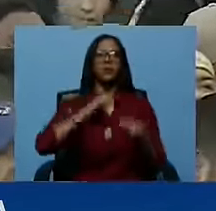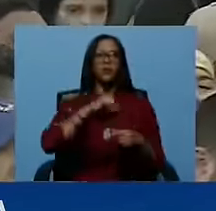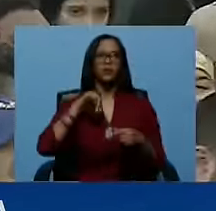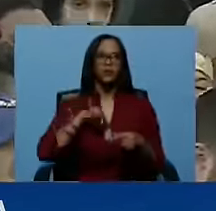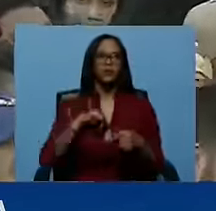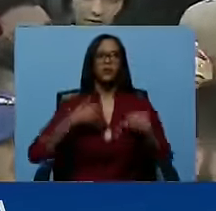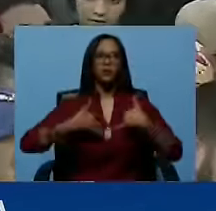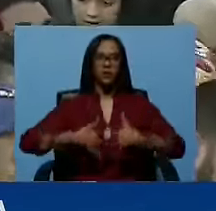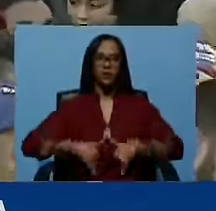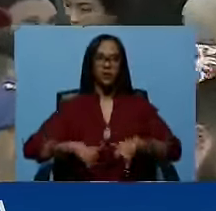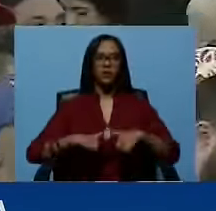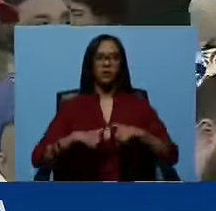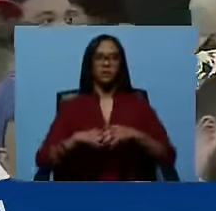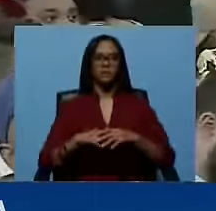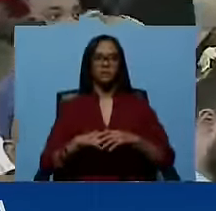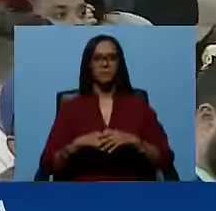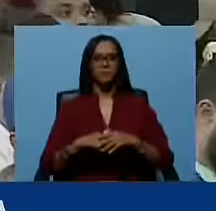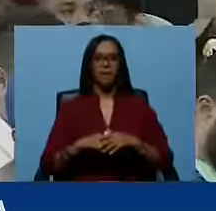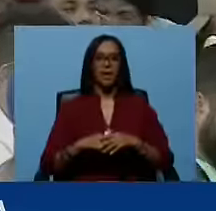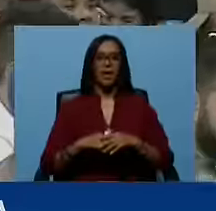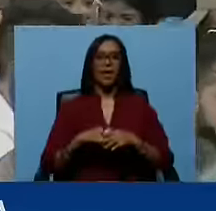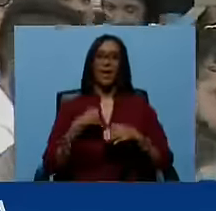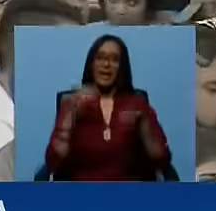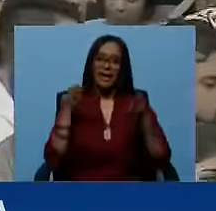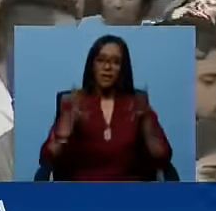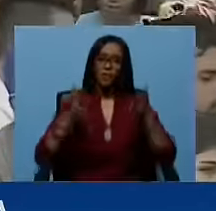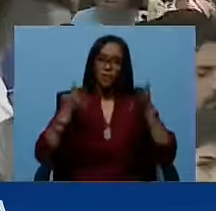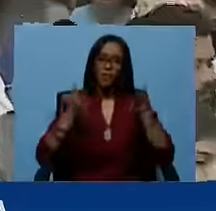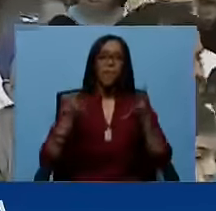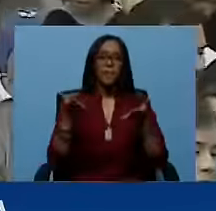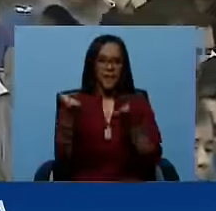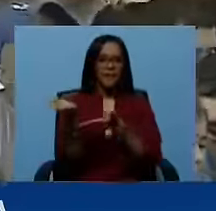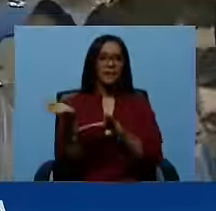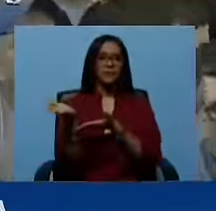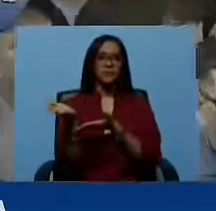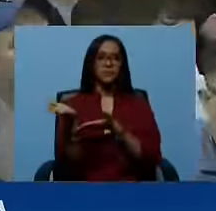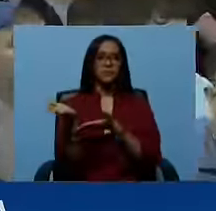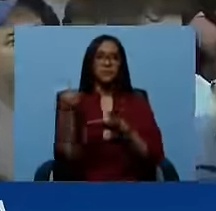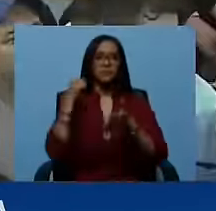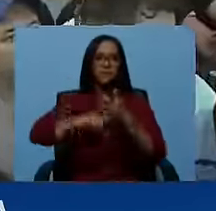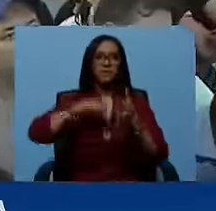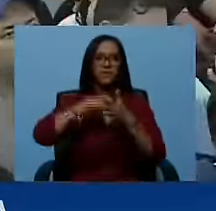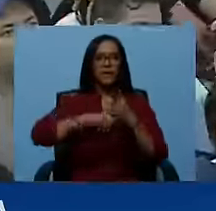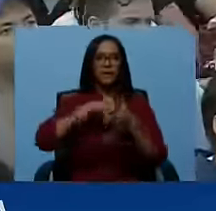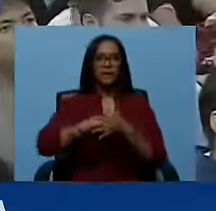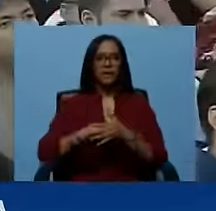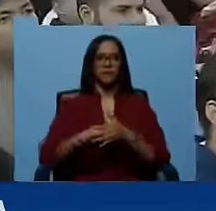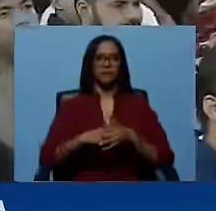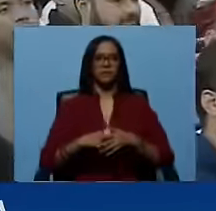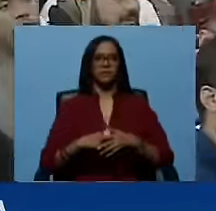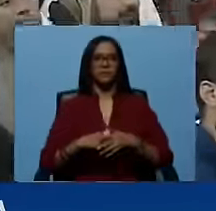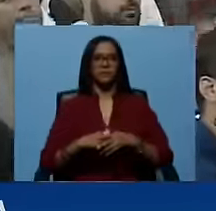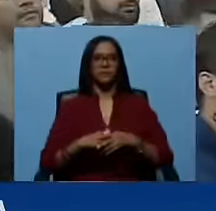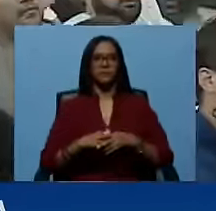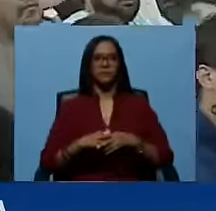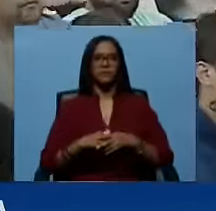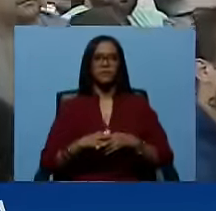hijos. Él nos formó para esto, para esta batalla.